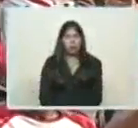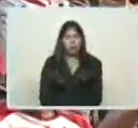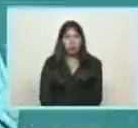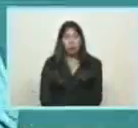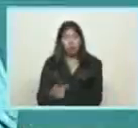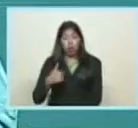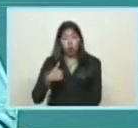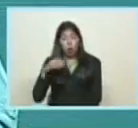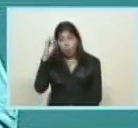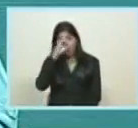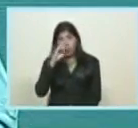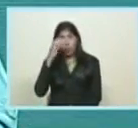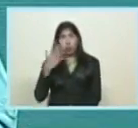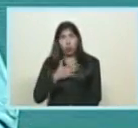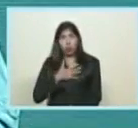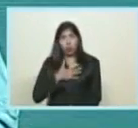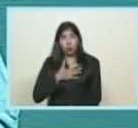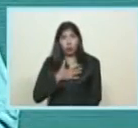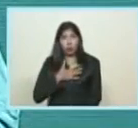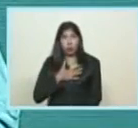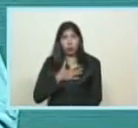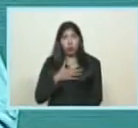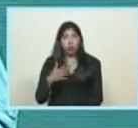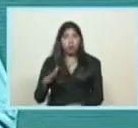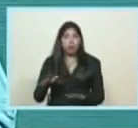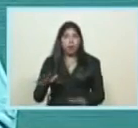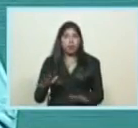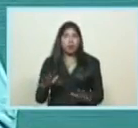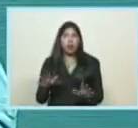que yo digo, a veces no se ve,